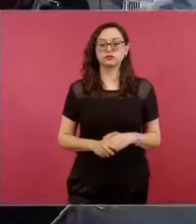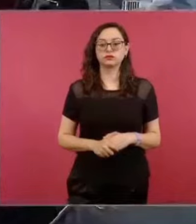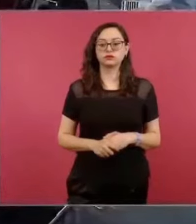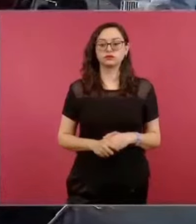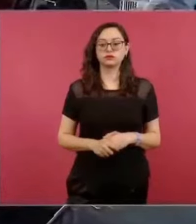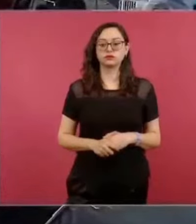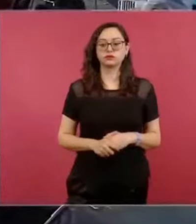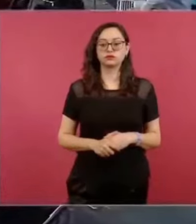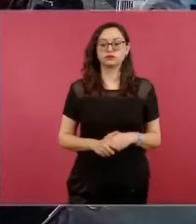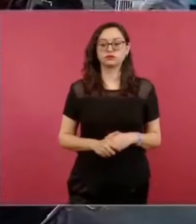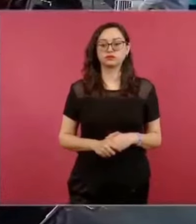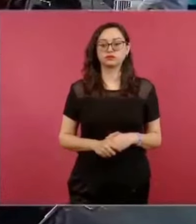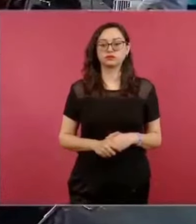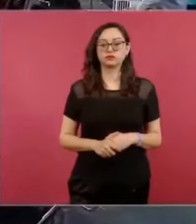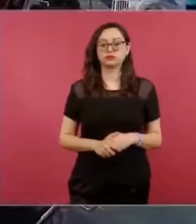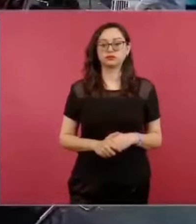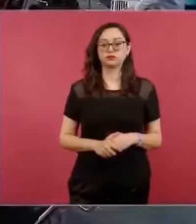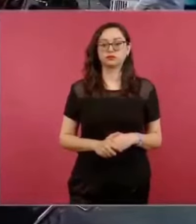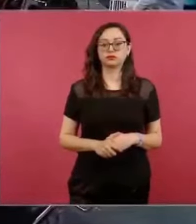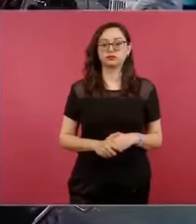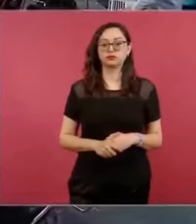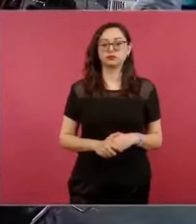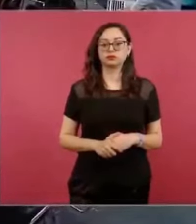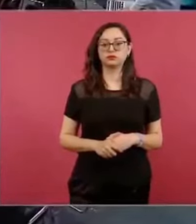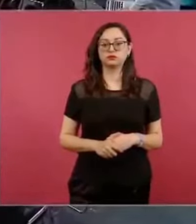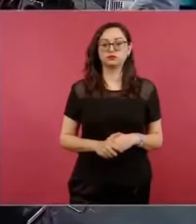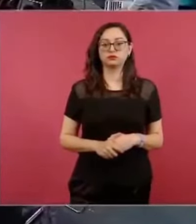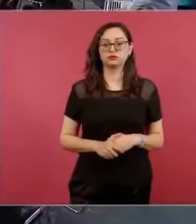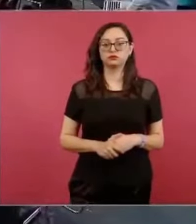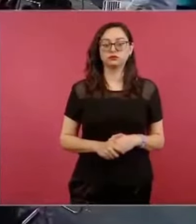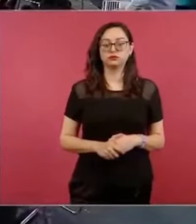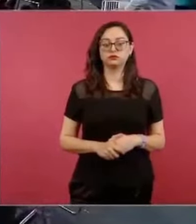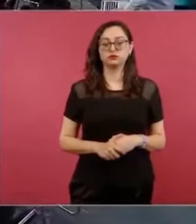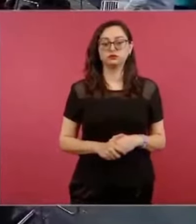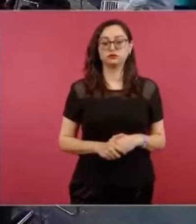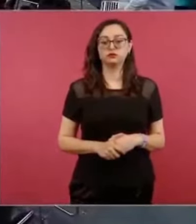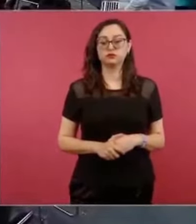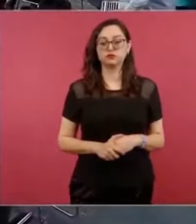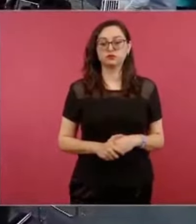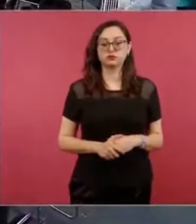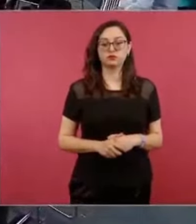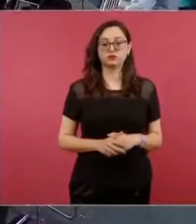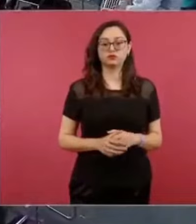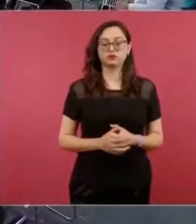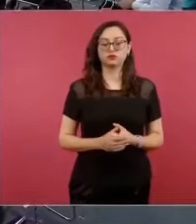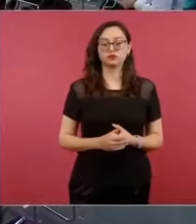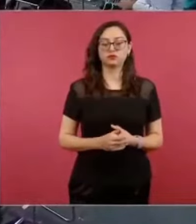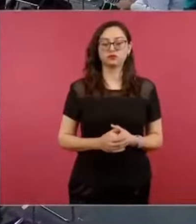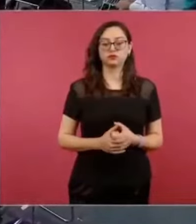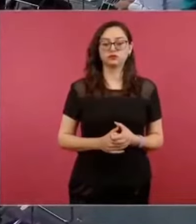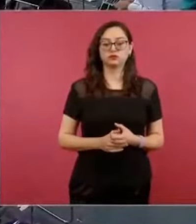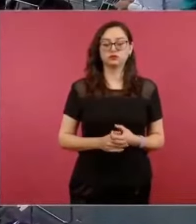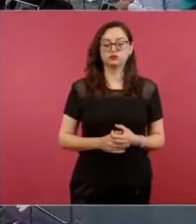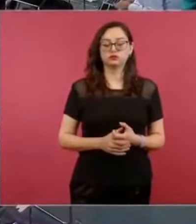Está investigado. ¿Quién? La persona que defendió la.